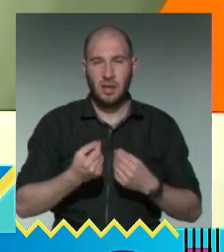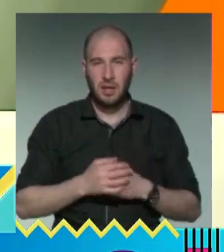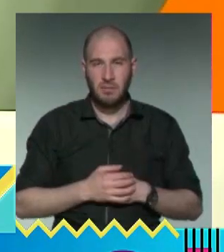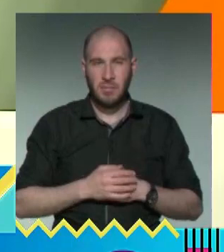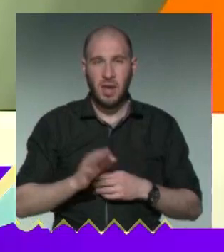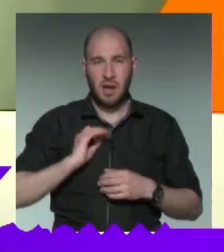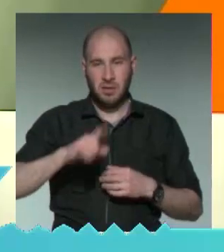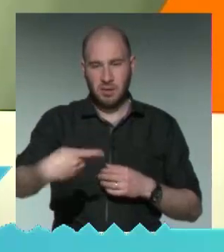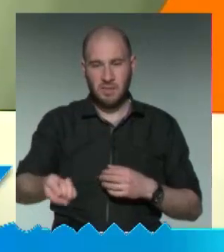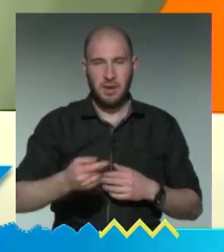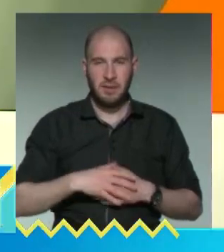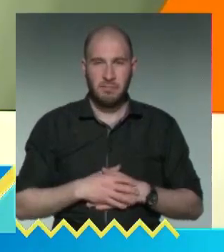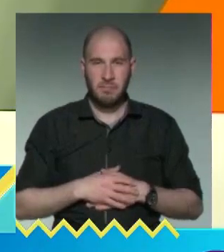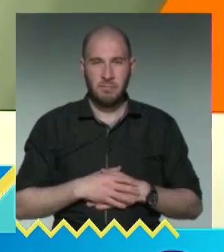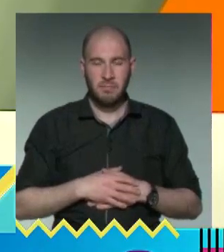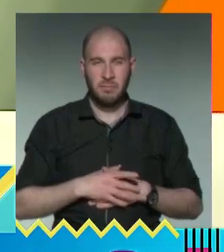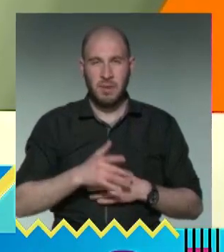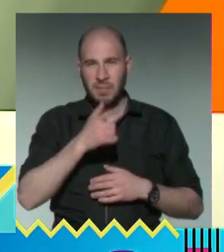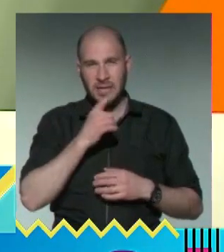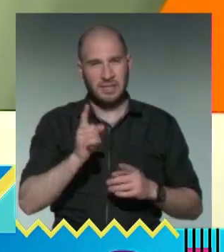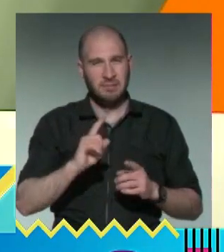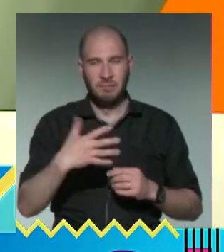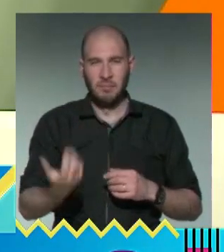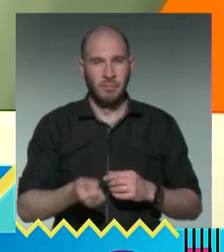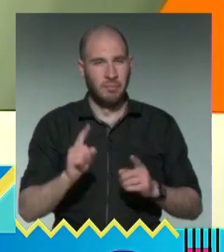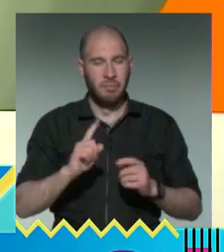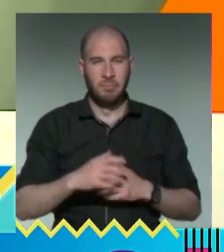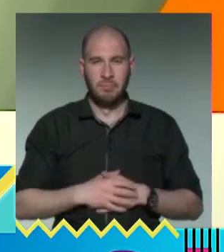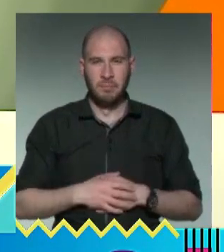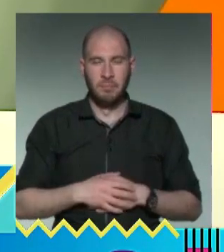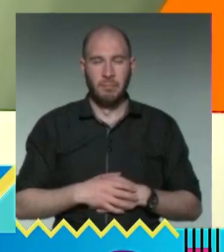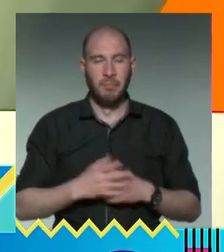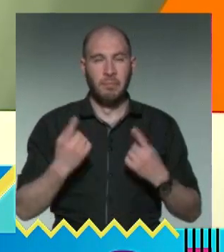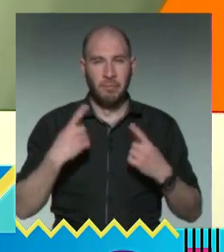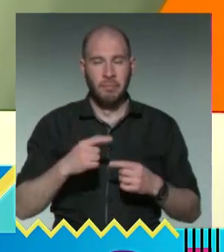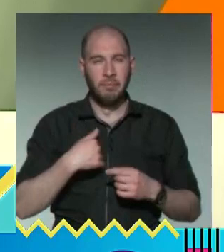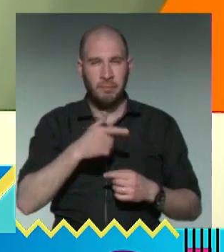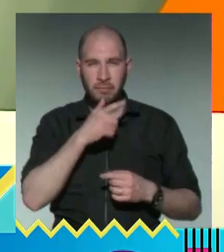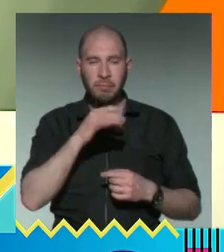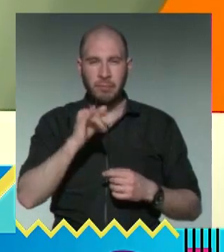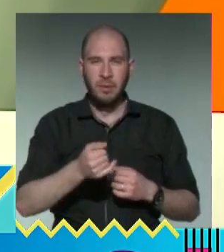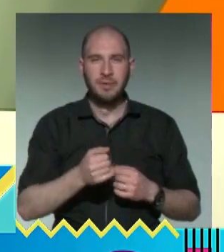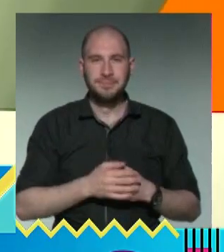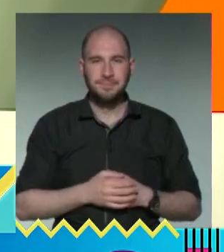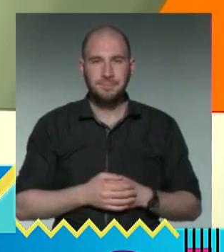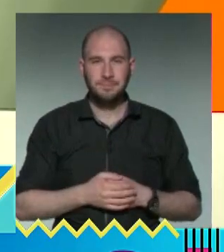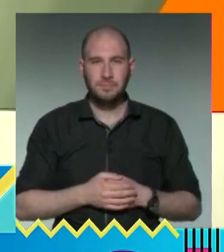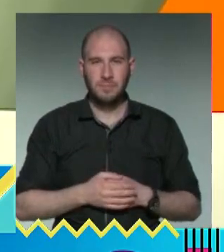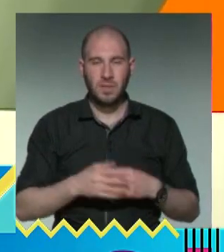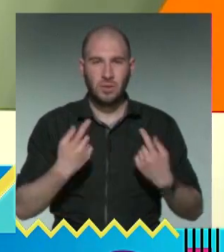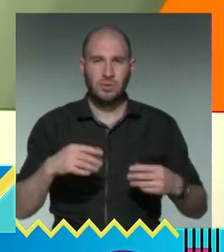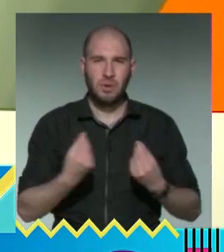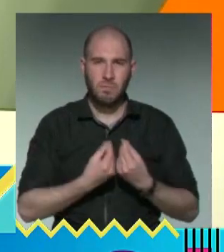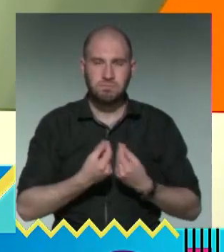menos para el año que viene. No creo que lo lleguemos a cumplir. Sin embargo, sí pienso que se están haciendo